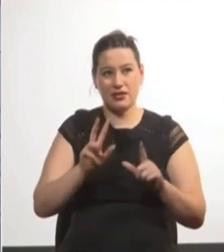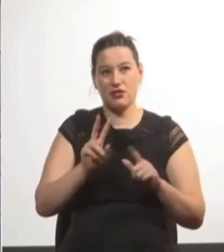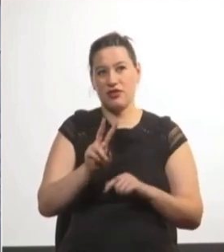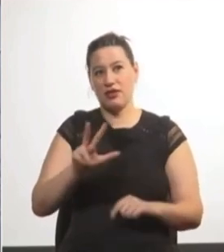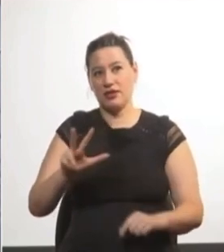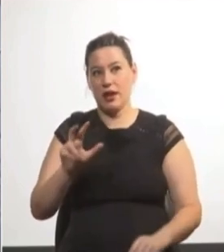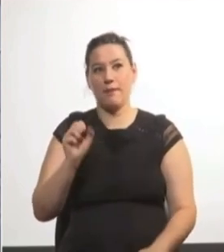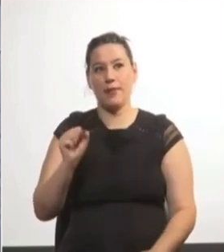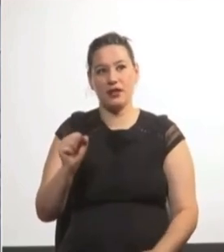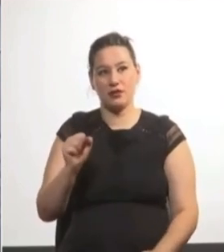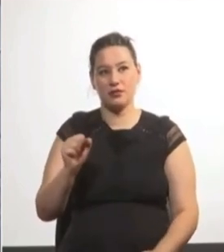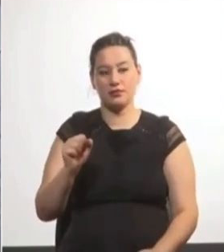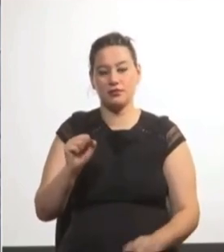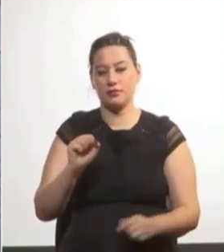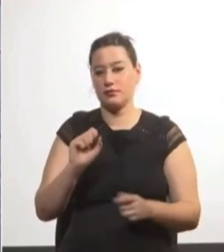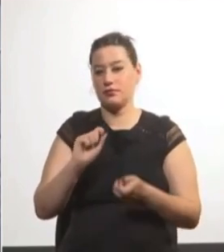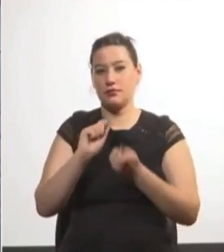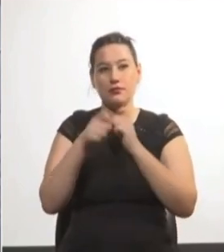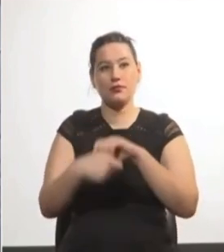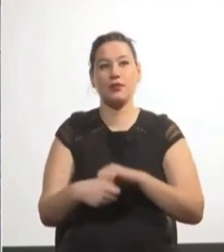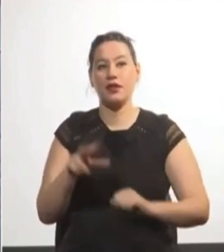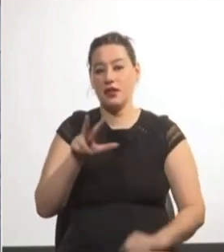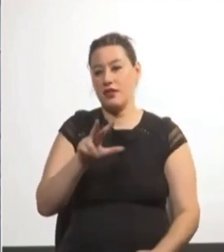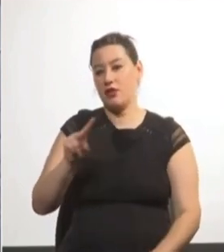16.723 pesos y pasó a ganar